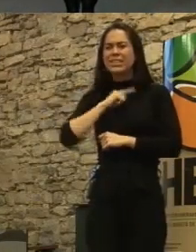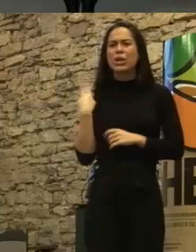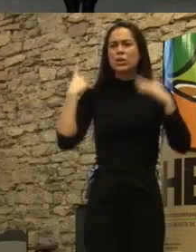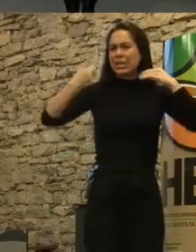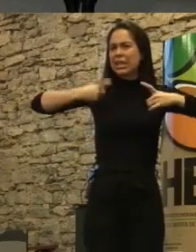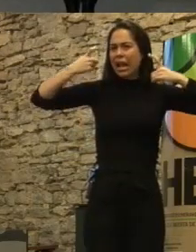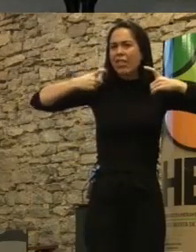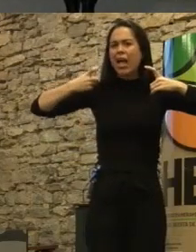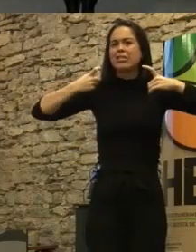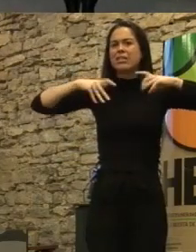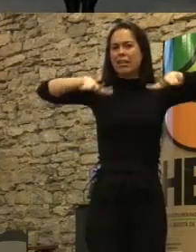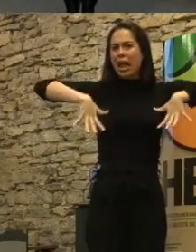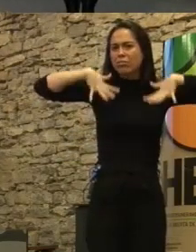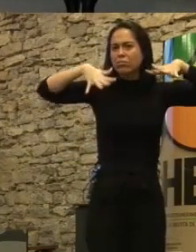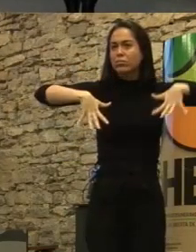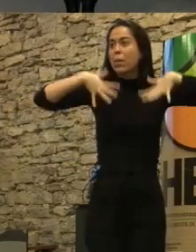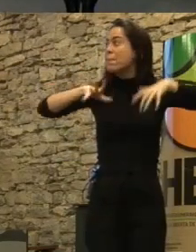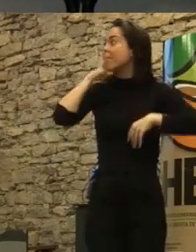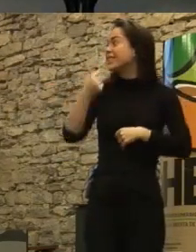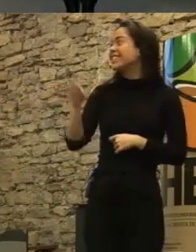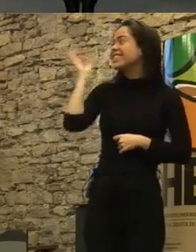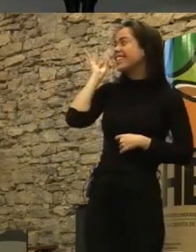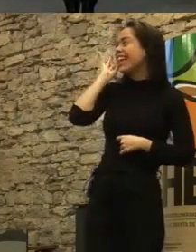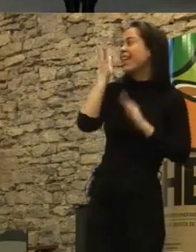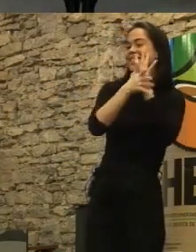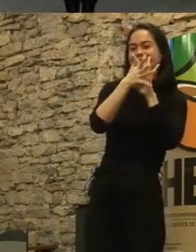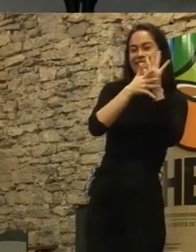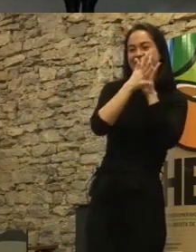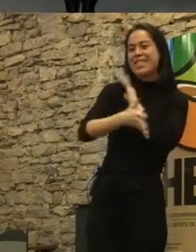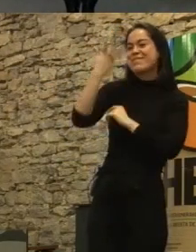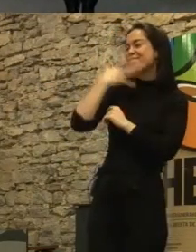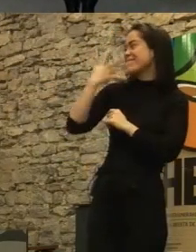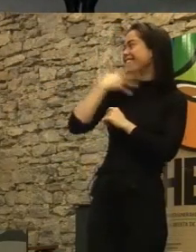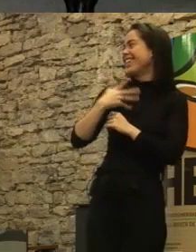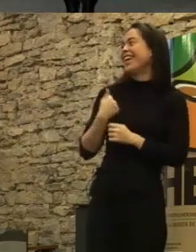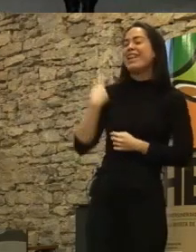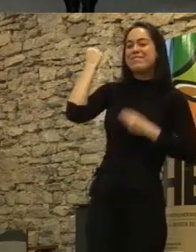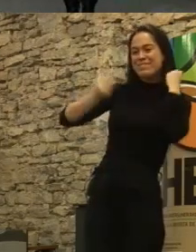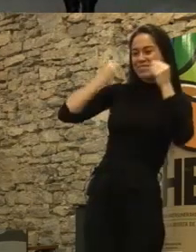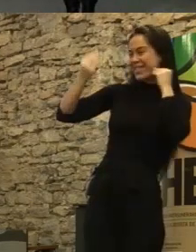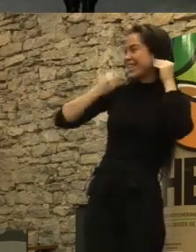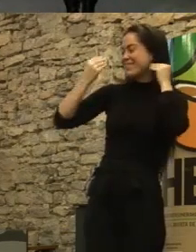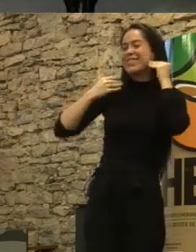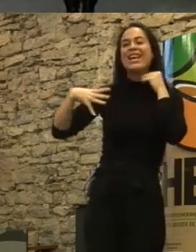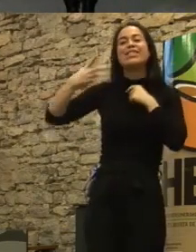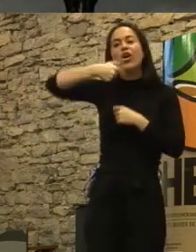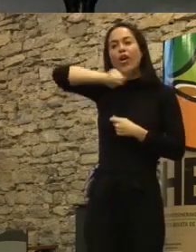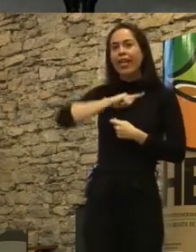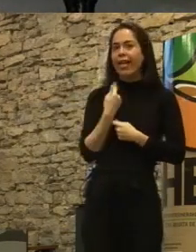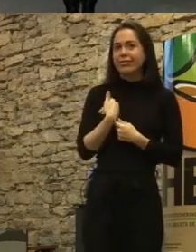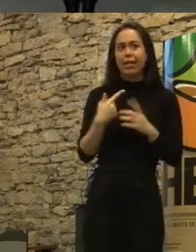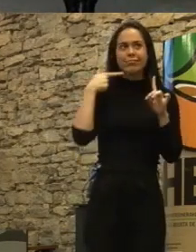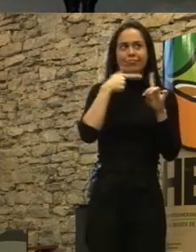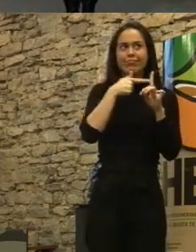vez más despacio porque las chicas de lengua de signos ya me conocen y creo que soy, que me estoy convirtiendo en su peor pesadilla cada vez que tienen un acto